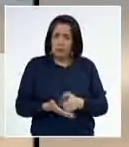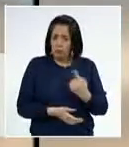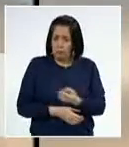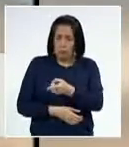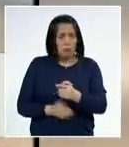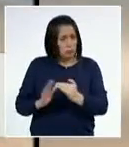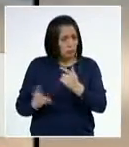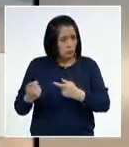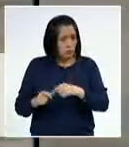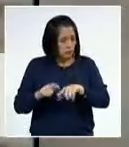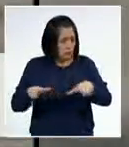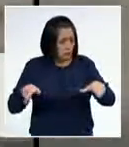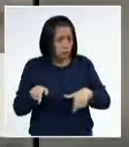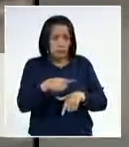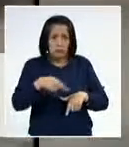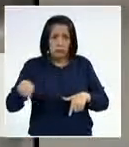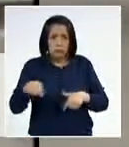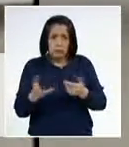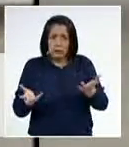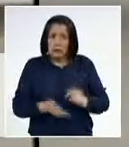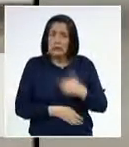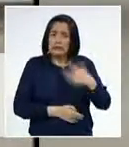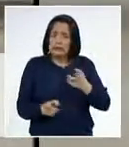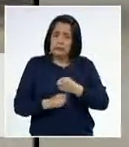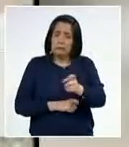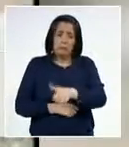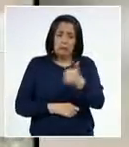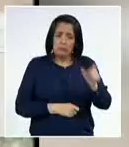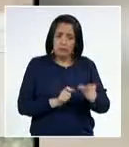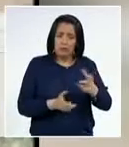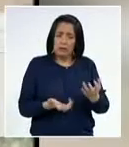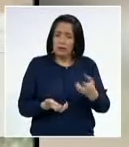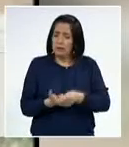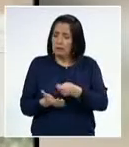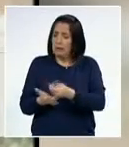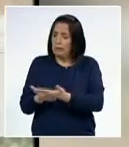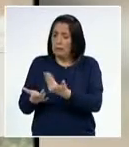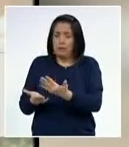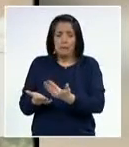negocio de la urbanización trujillana El Bosque que es afectado por delincuentes que cobran cupos.